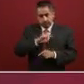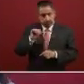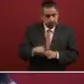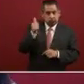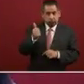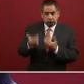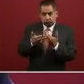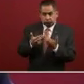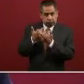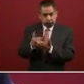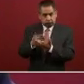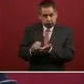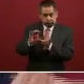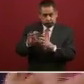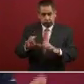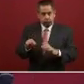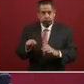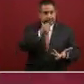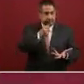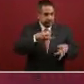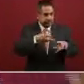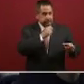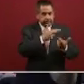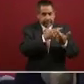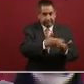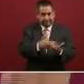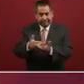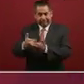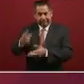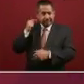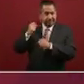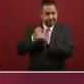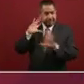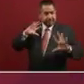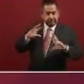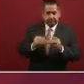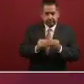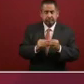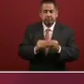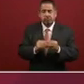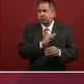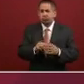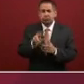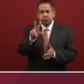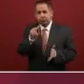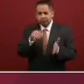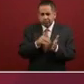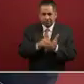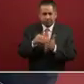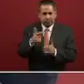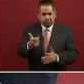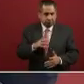otro fondo que esté en años anteriores de alrededor de 80 mil